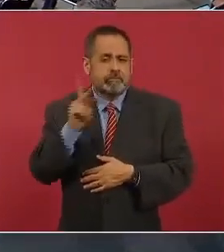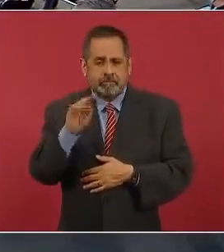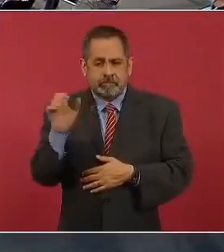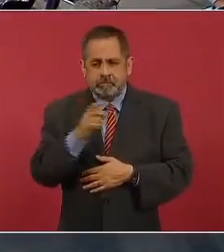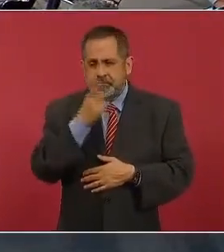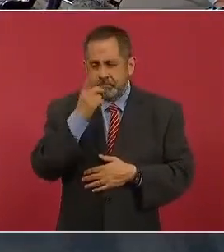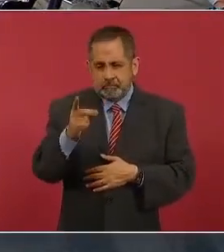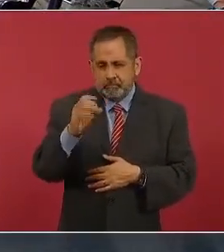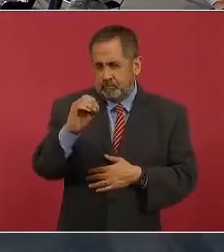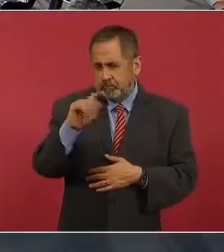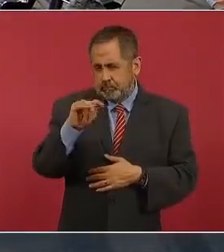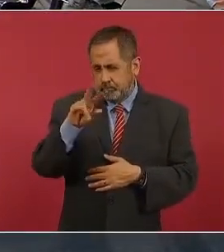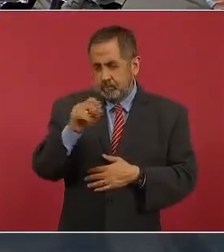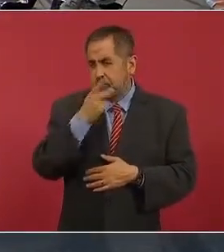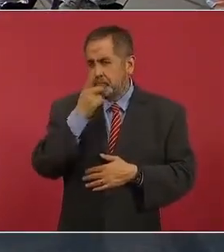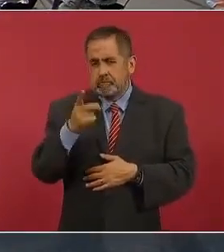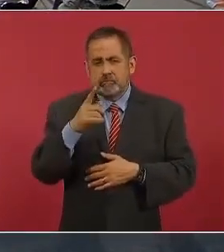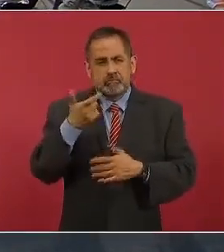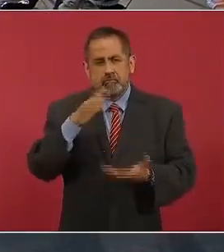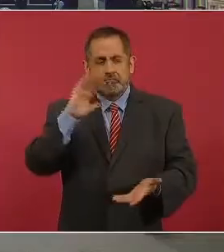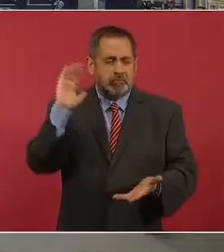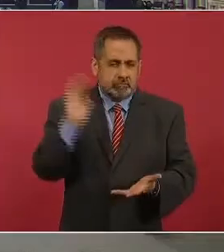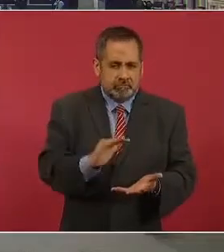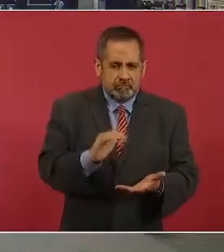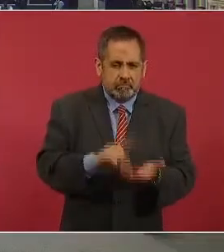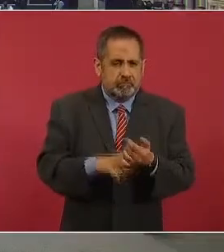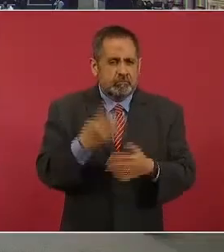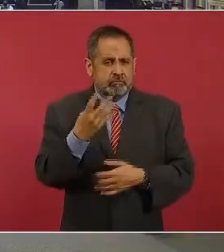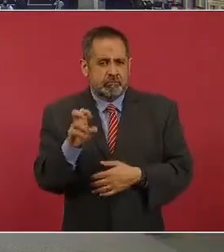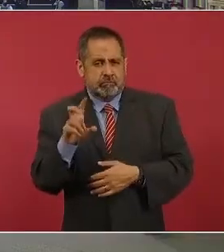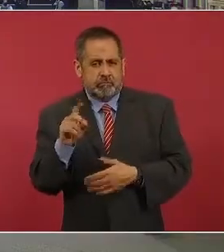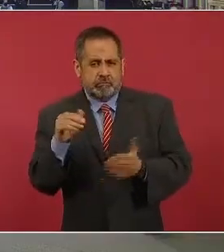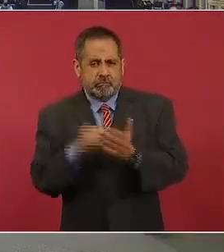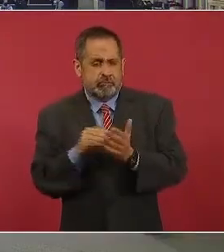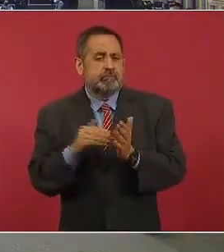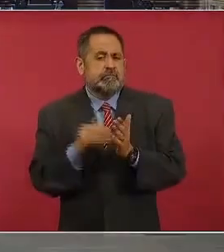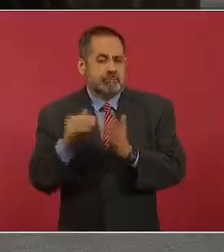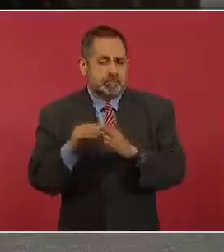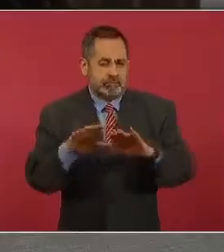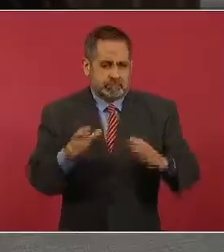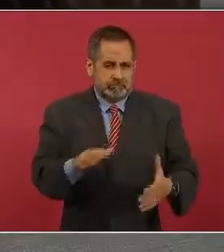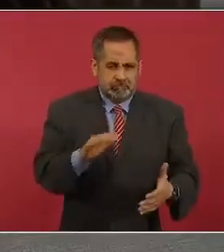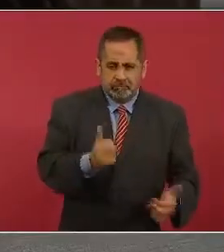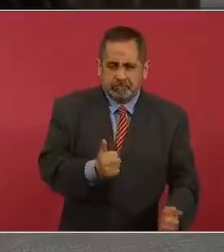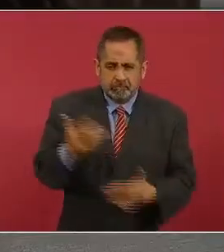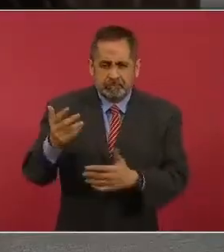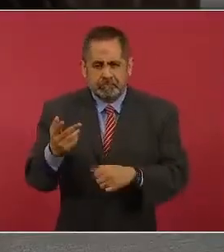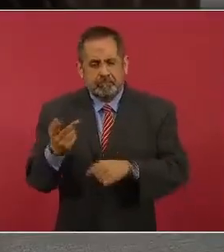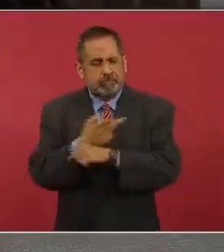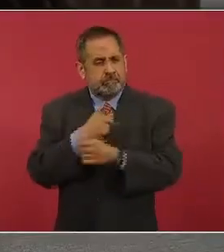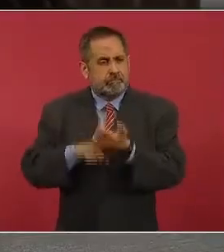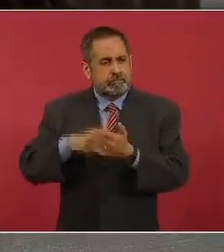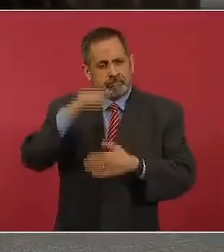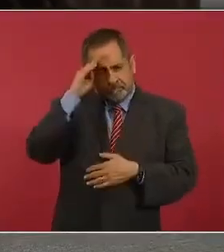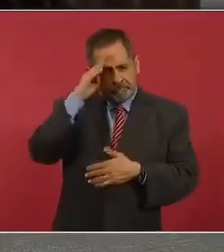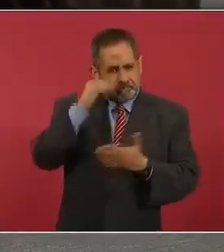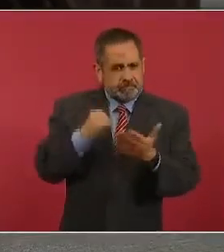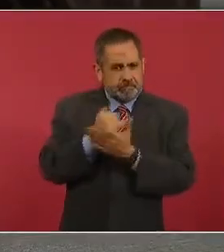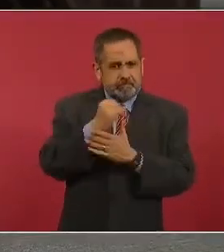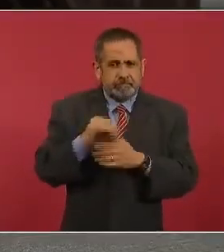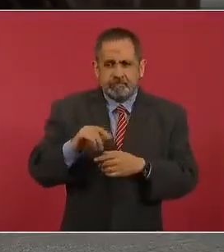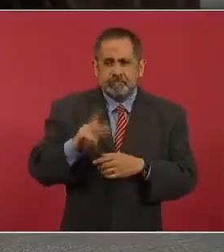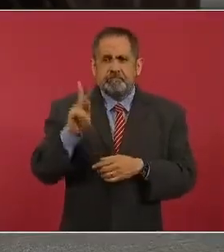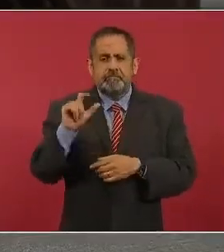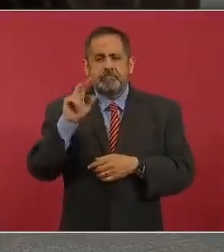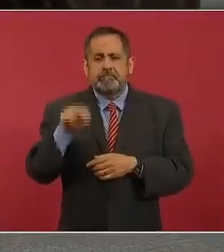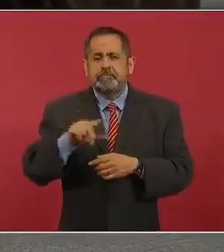a bajar a algo así como drásticamente a 430,000 millones de barriles. Saber si se ha decidido por ahora posponer este